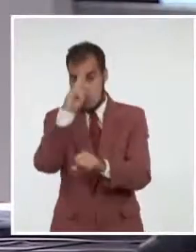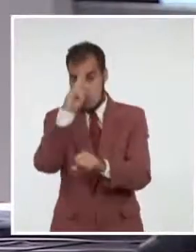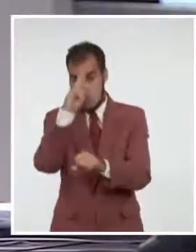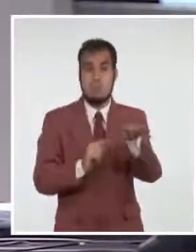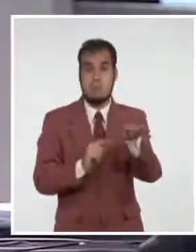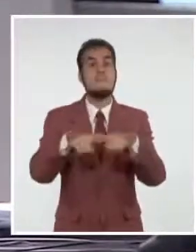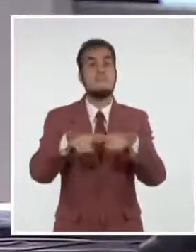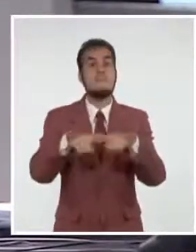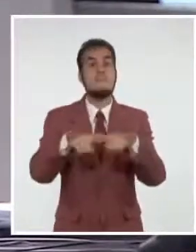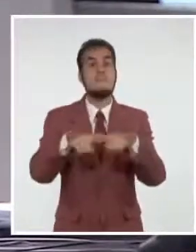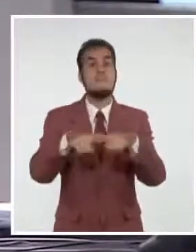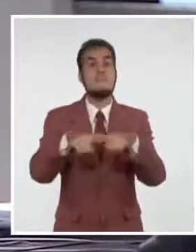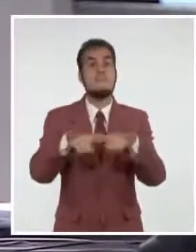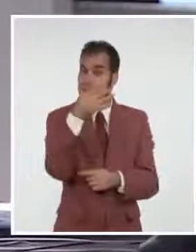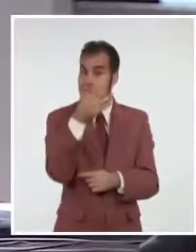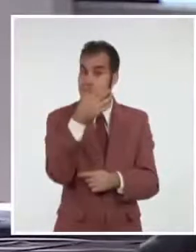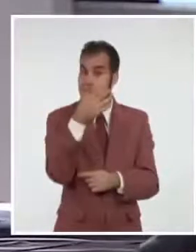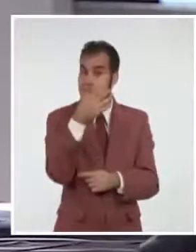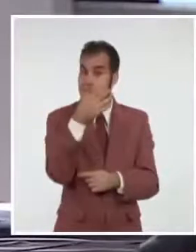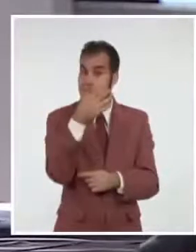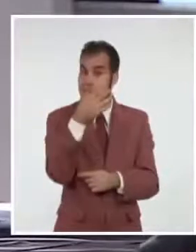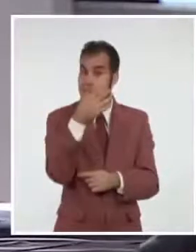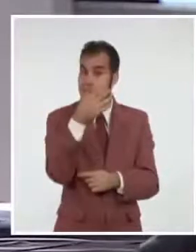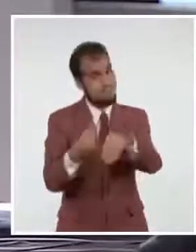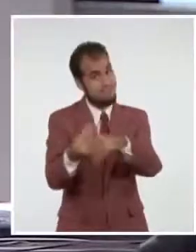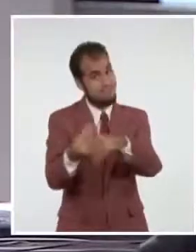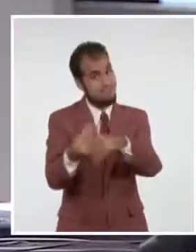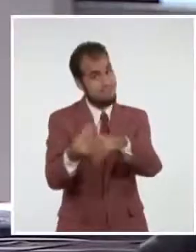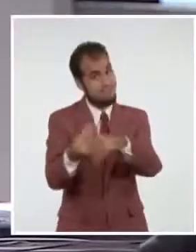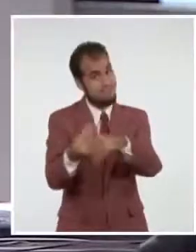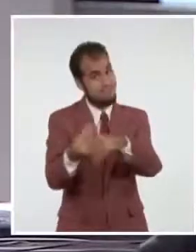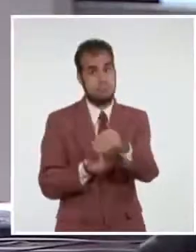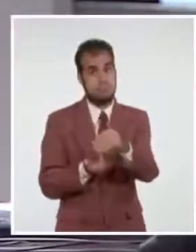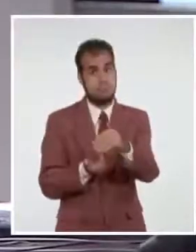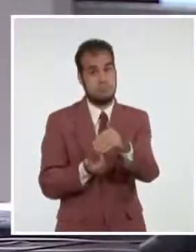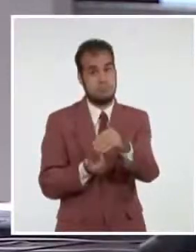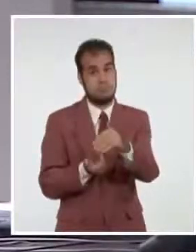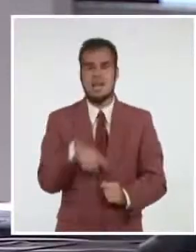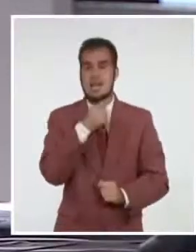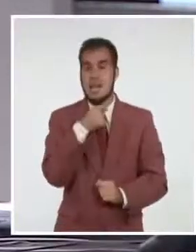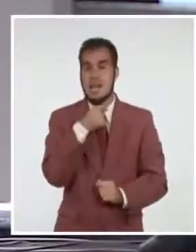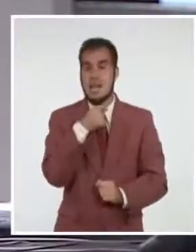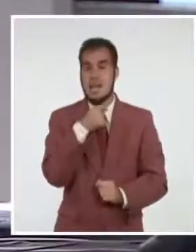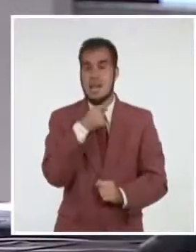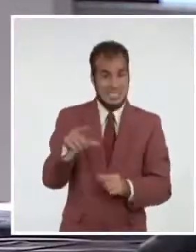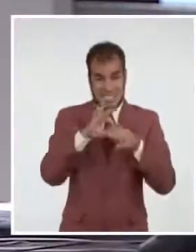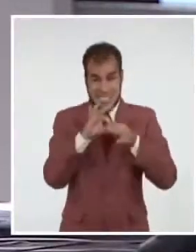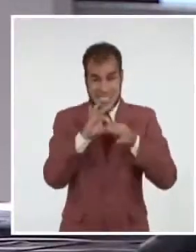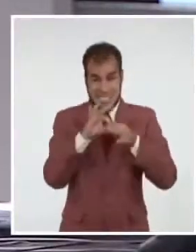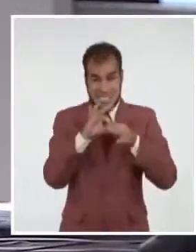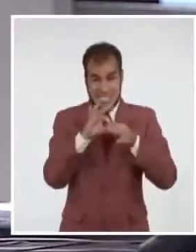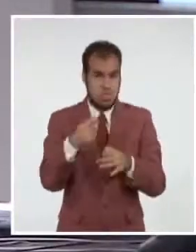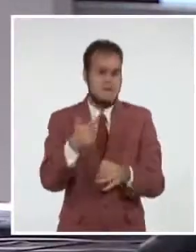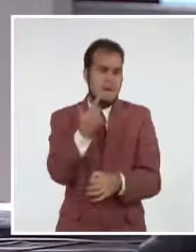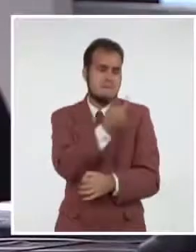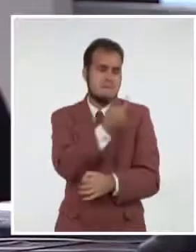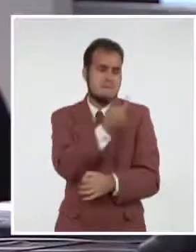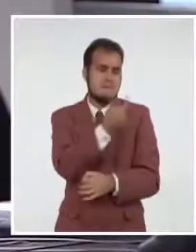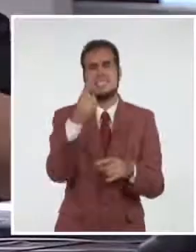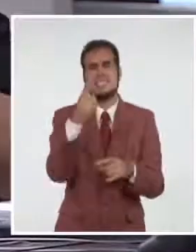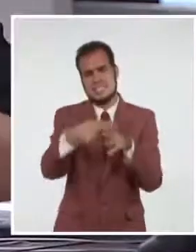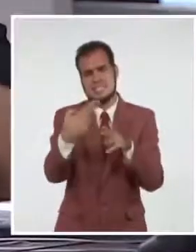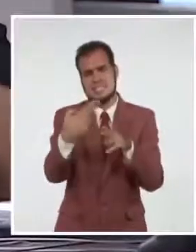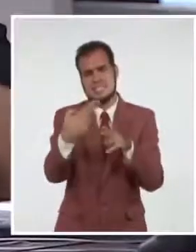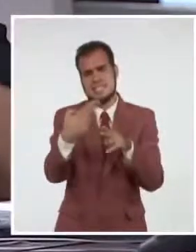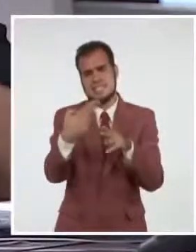tratamiento. Porque el tratamiento de base para una persona que está en esas condiciones es el interferón, porque además lleva otras evaluaciones,